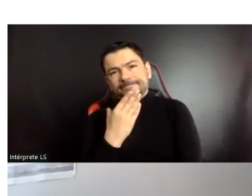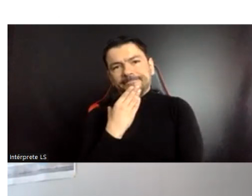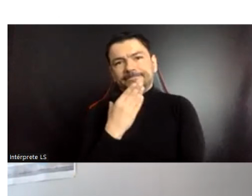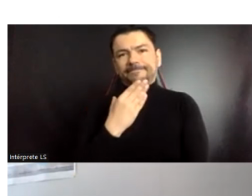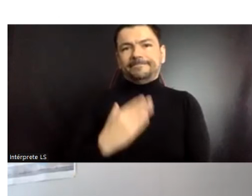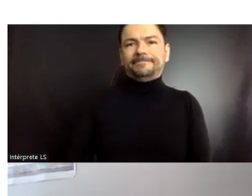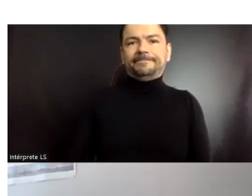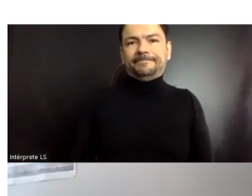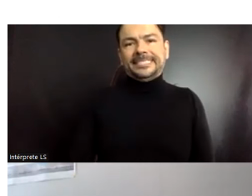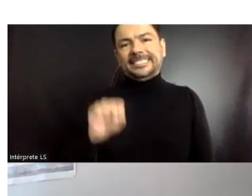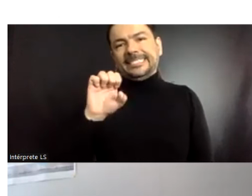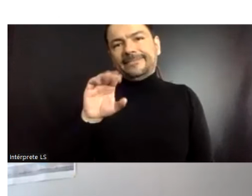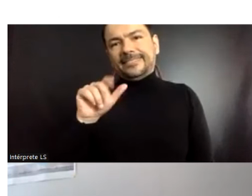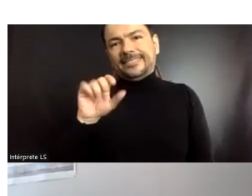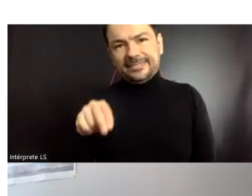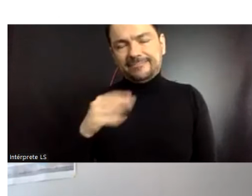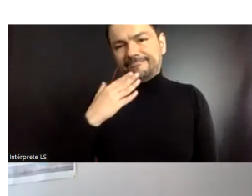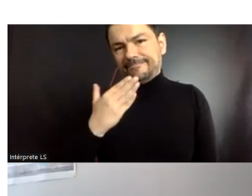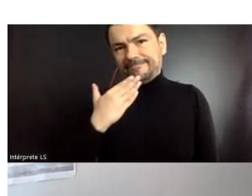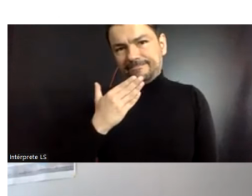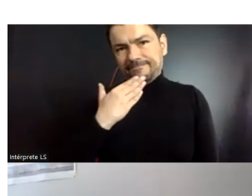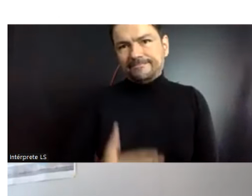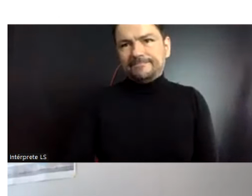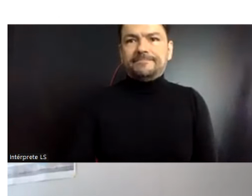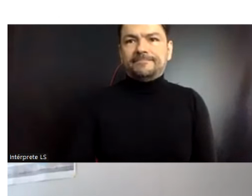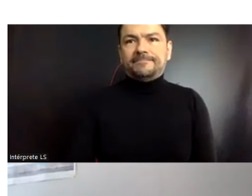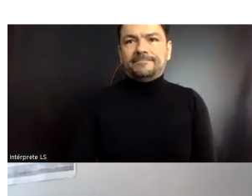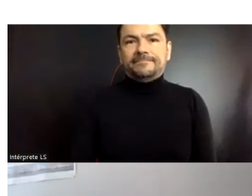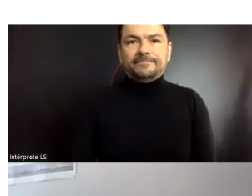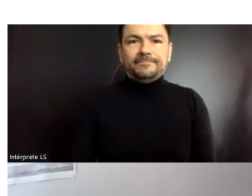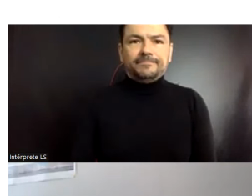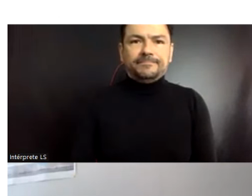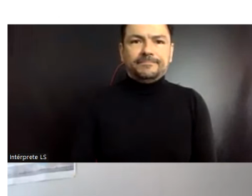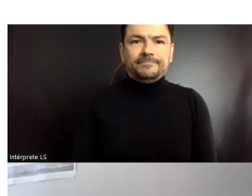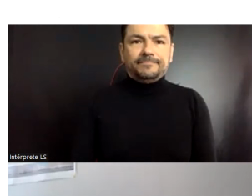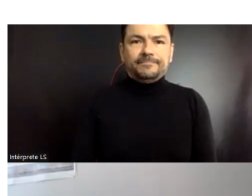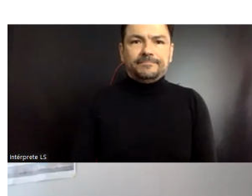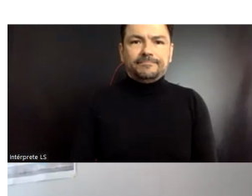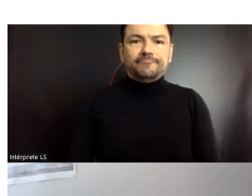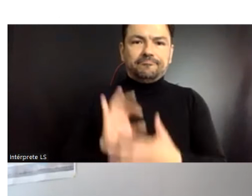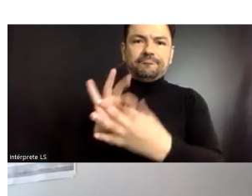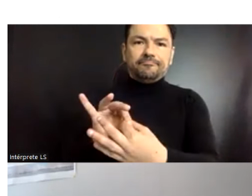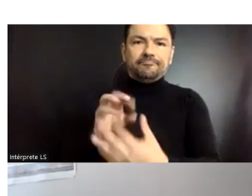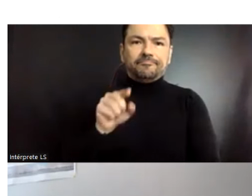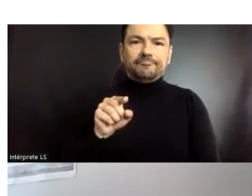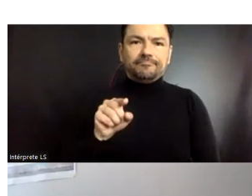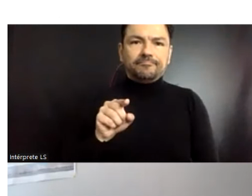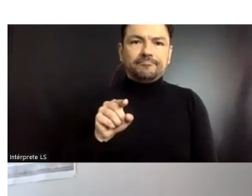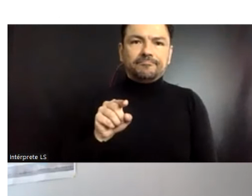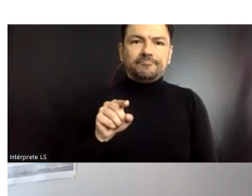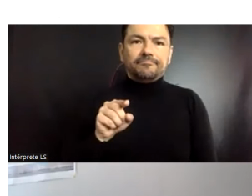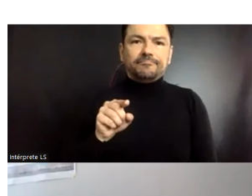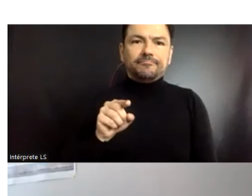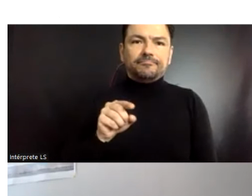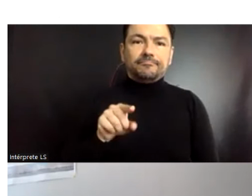words. Hago eco Some links are going into the a chat esas palabras. to access information about the Hay health algunos links en el chat